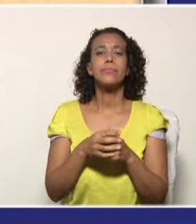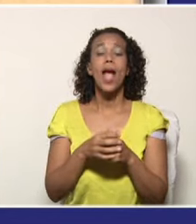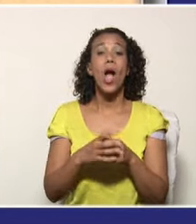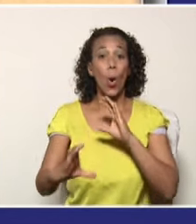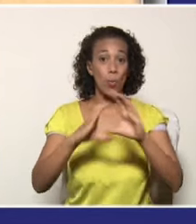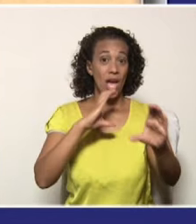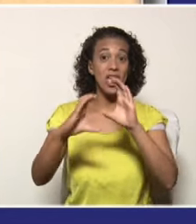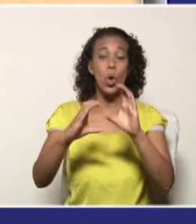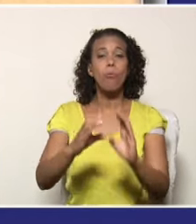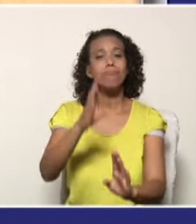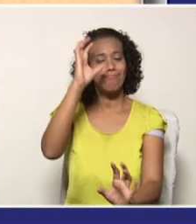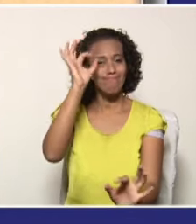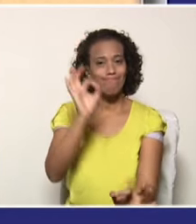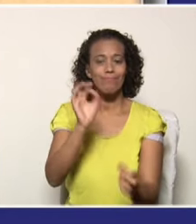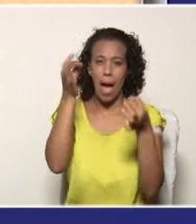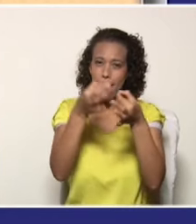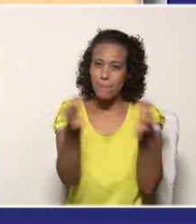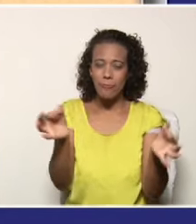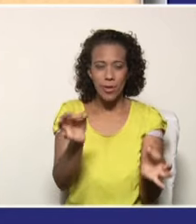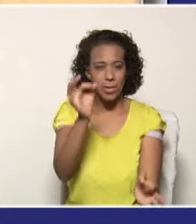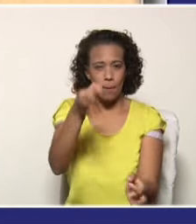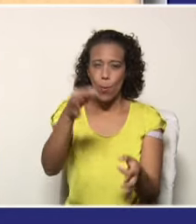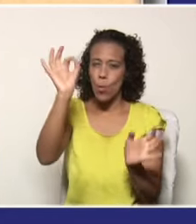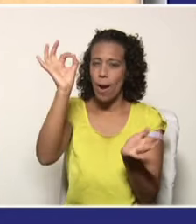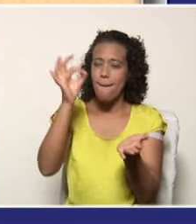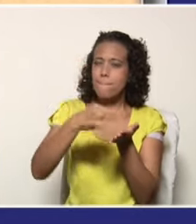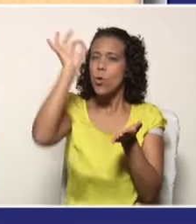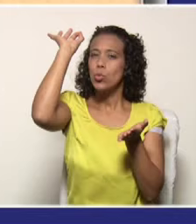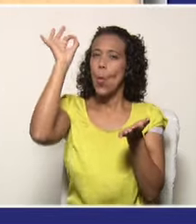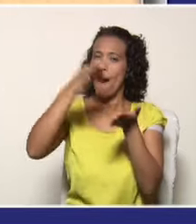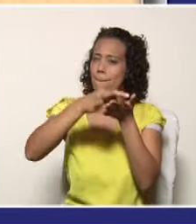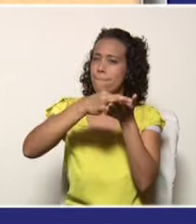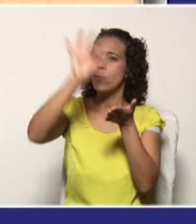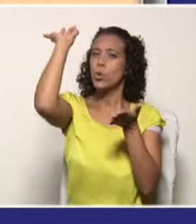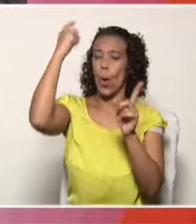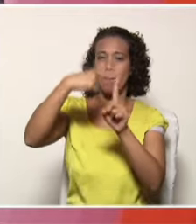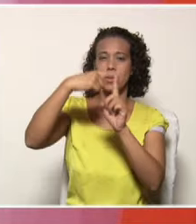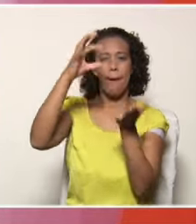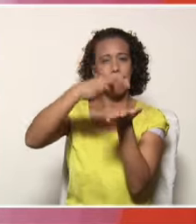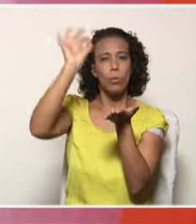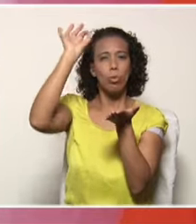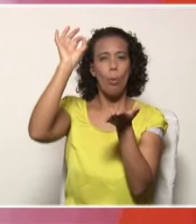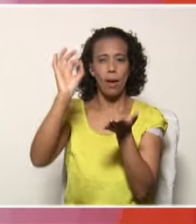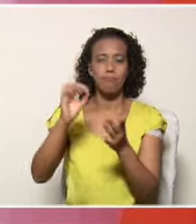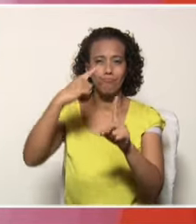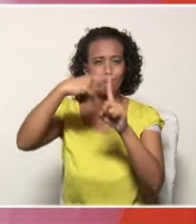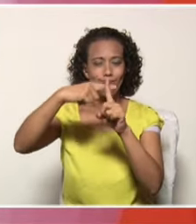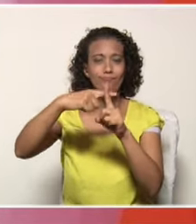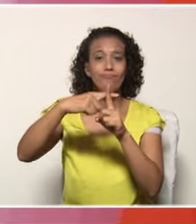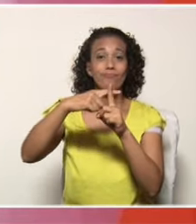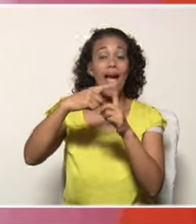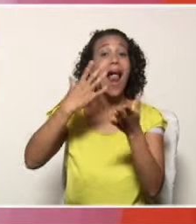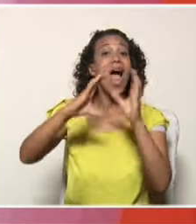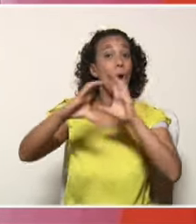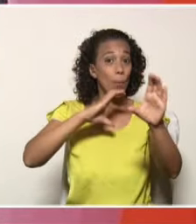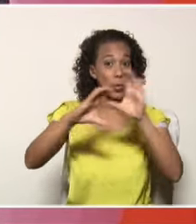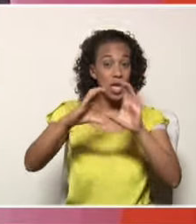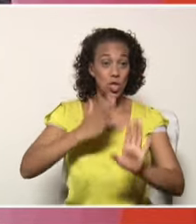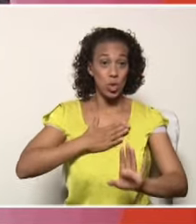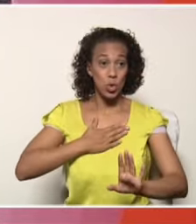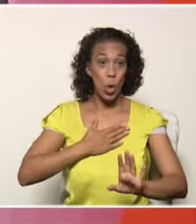la comunicación asertiva. ¿Te recuerdas que la comunicación es lo